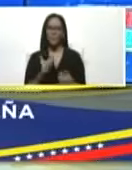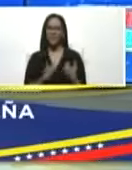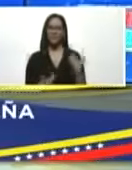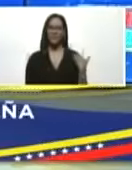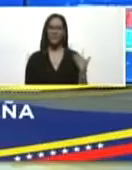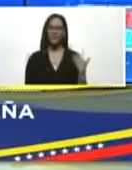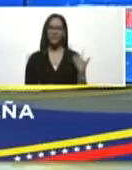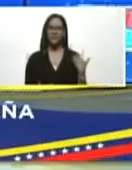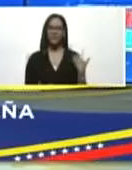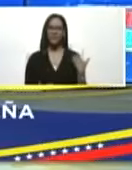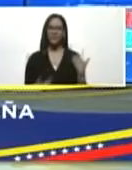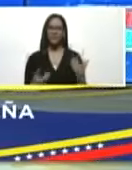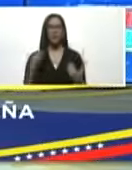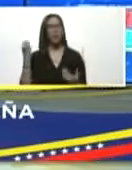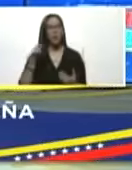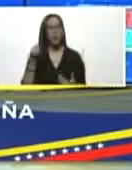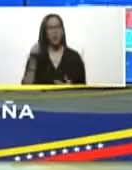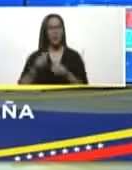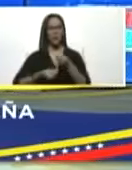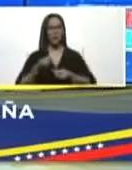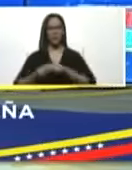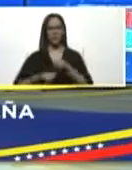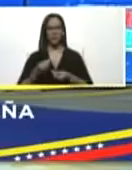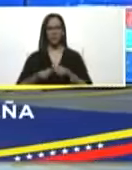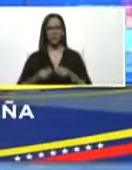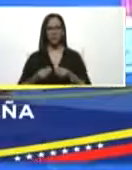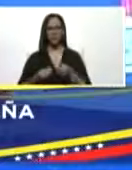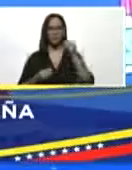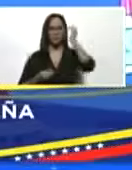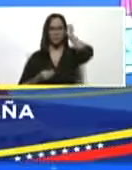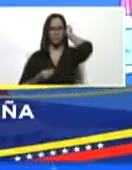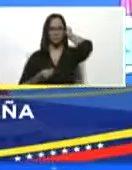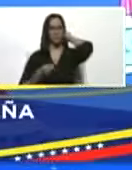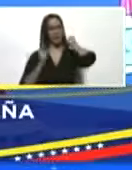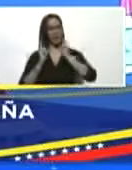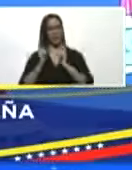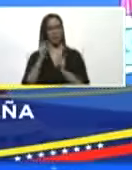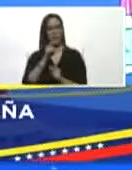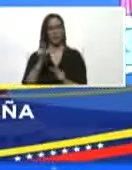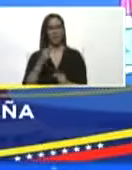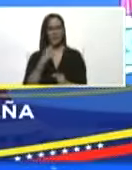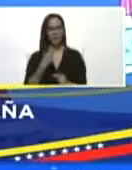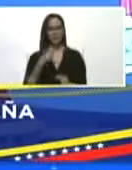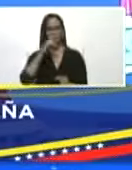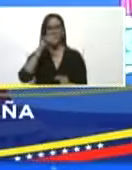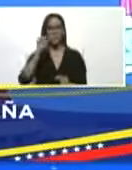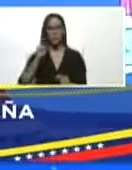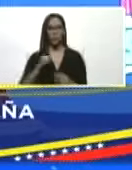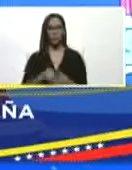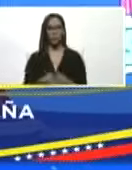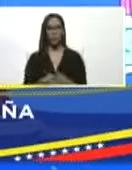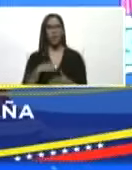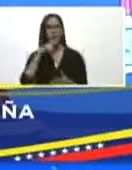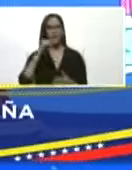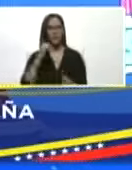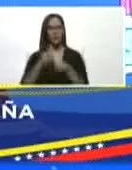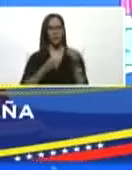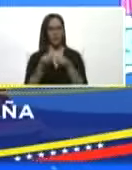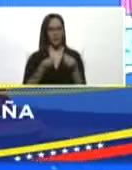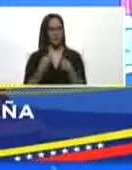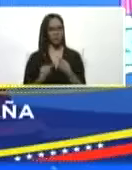presidente? ¿Cómo han hecho? Yo le decía, alguna gente dice, no, que Maduro. Y Maduro ha hecho su